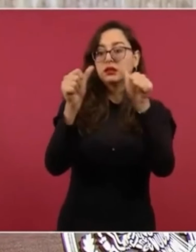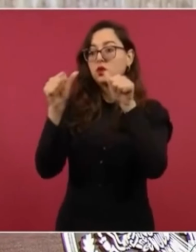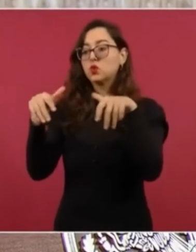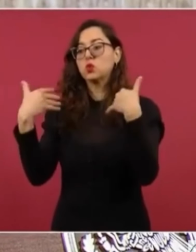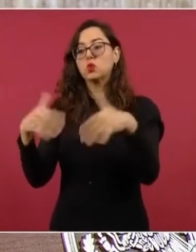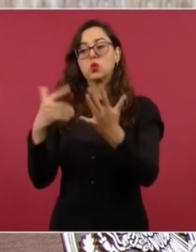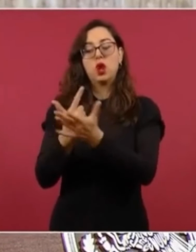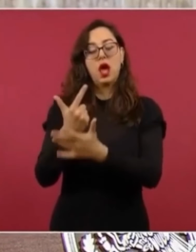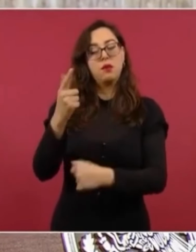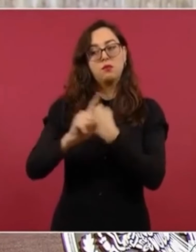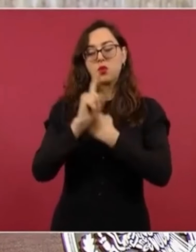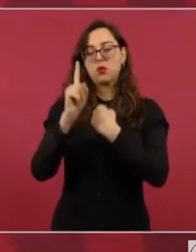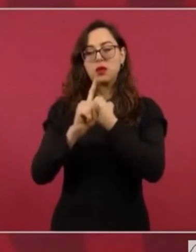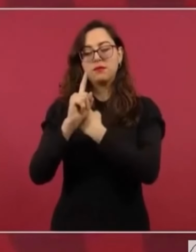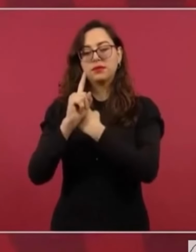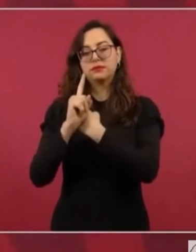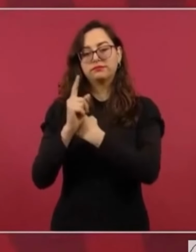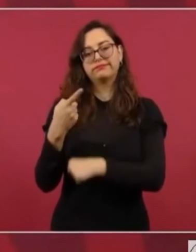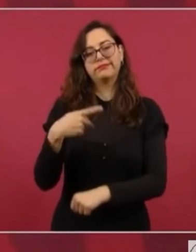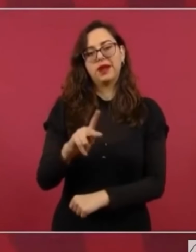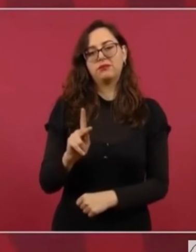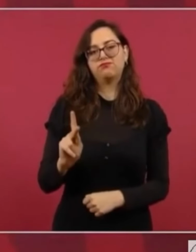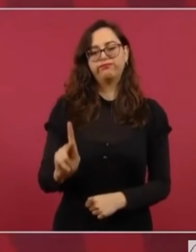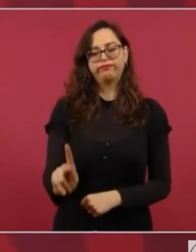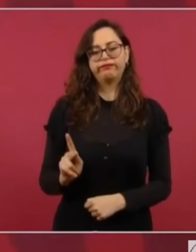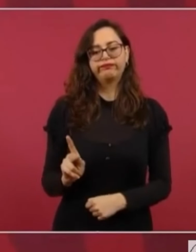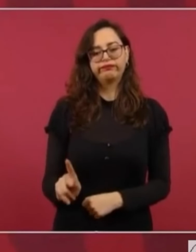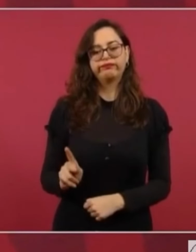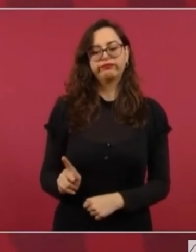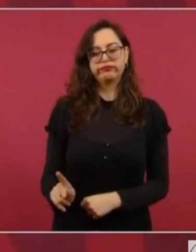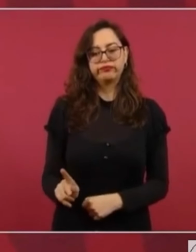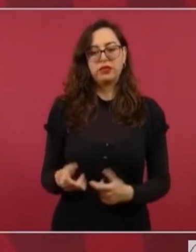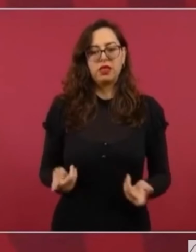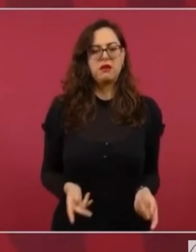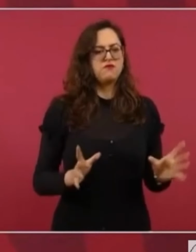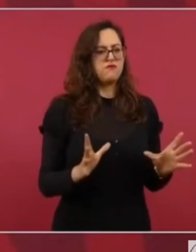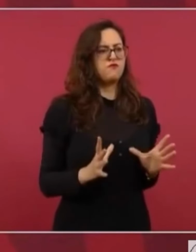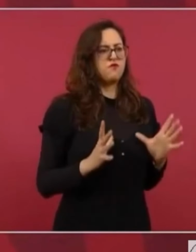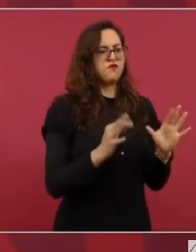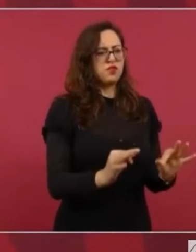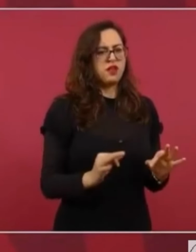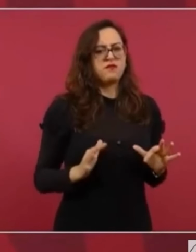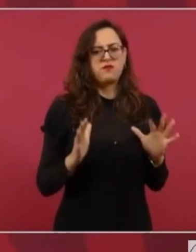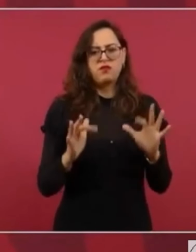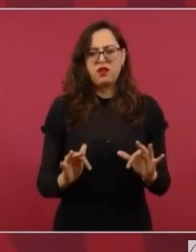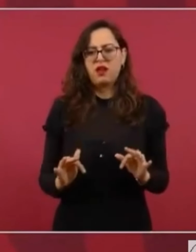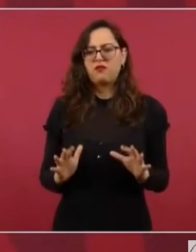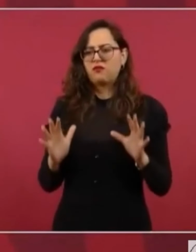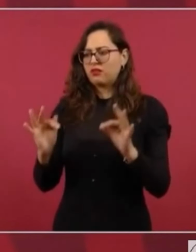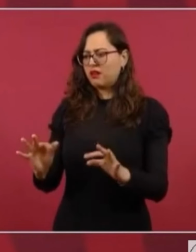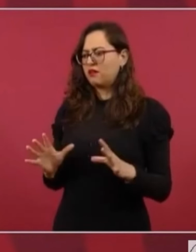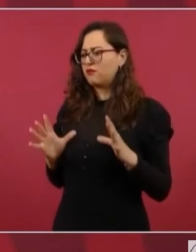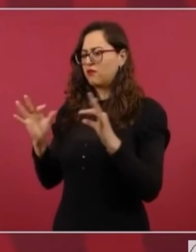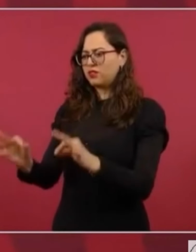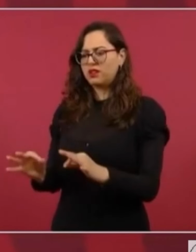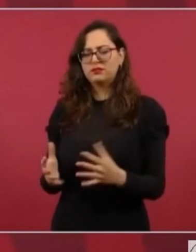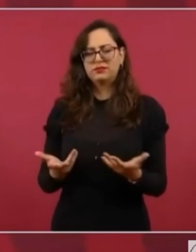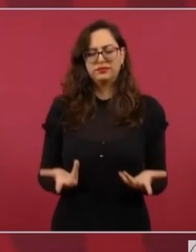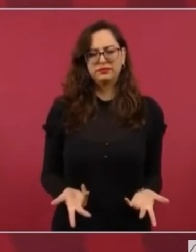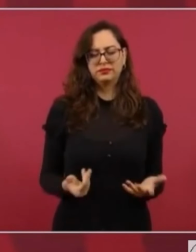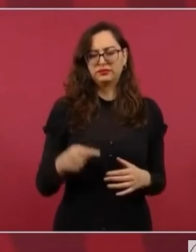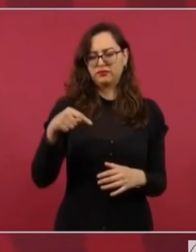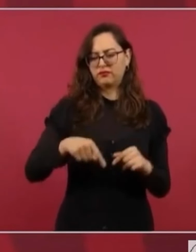y grandes problemas nacionales. Se fueron creando, ya lo hemos dicho varias veces, no